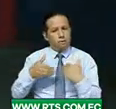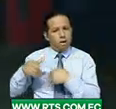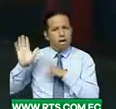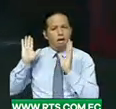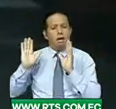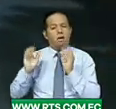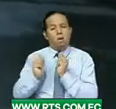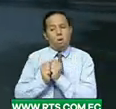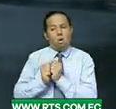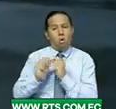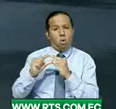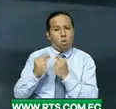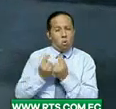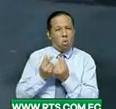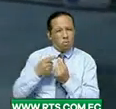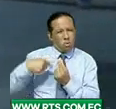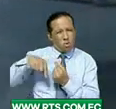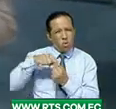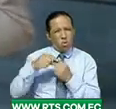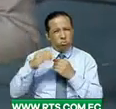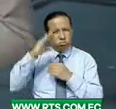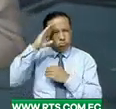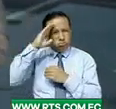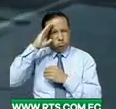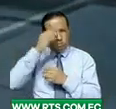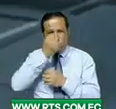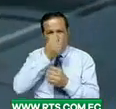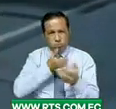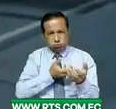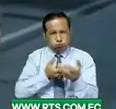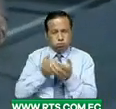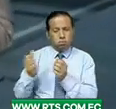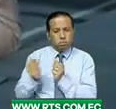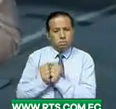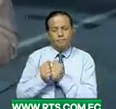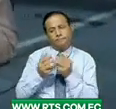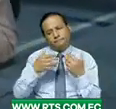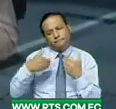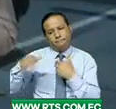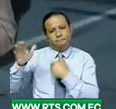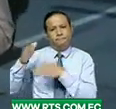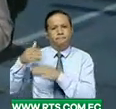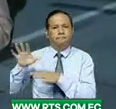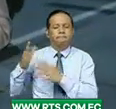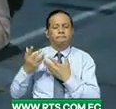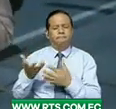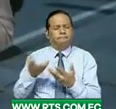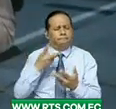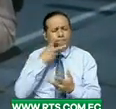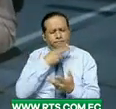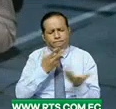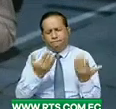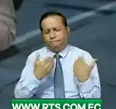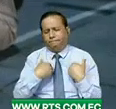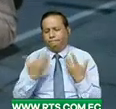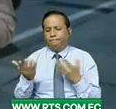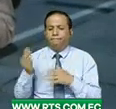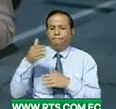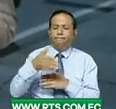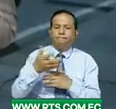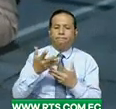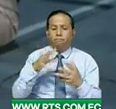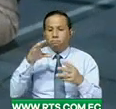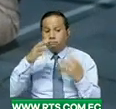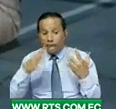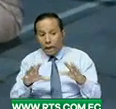los uniformados, o también la División Fluvial del Cuerpo de Bomberos, que llegó a este sitio para colaborar en la búsqueda. Se